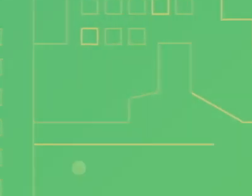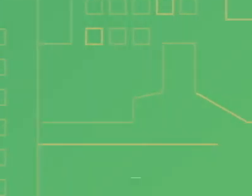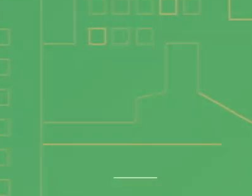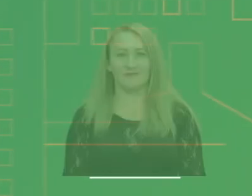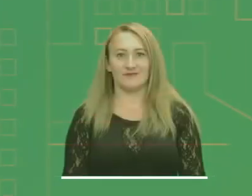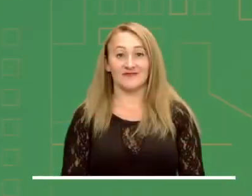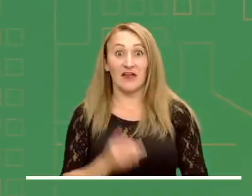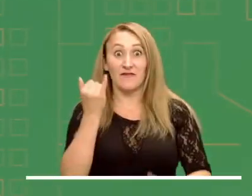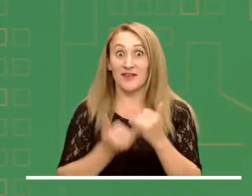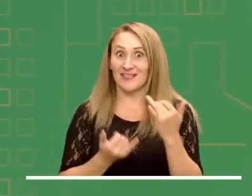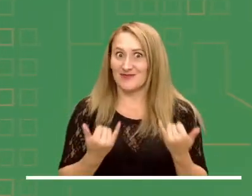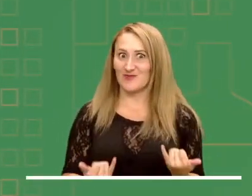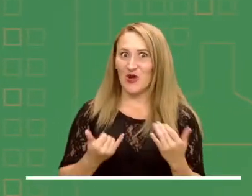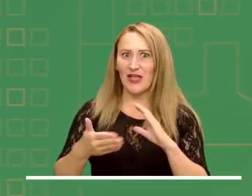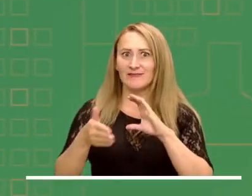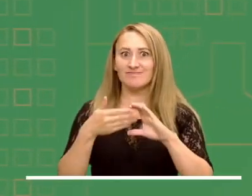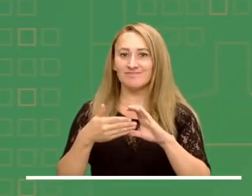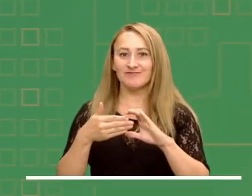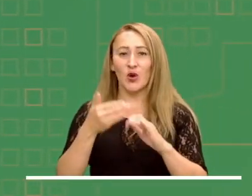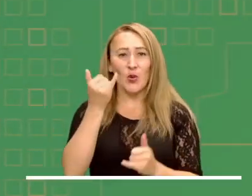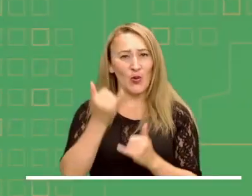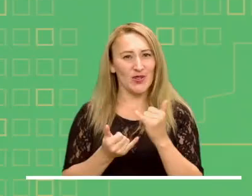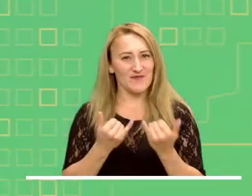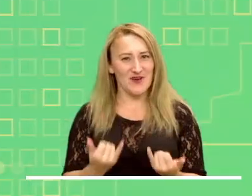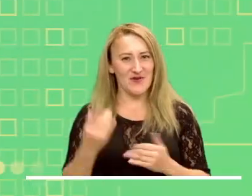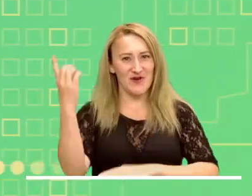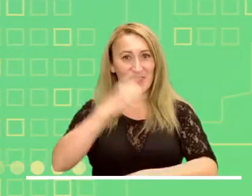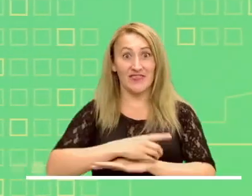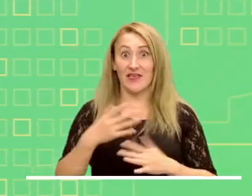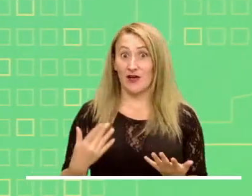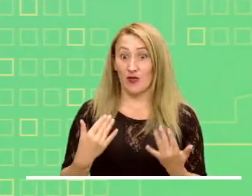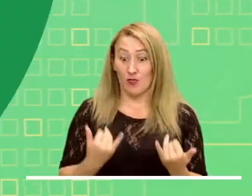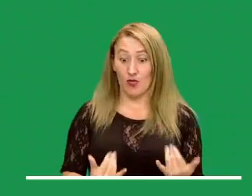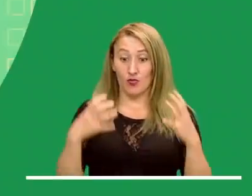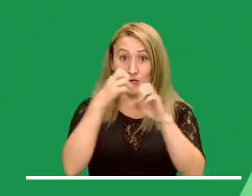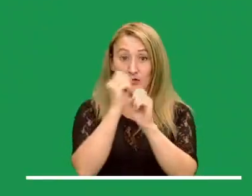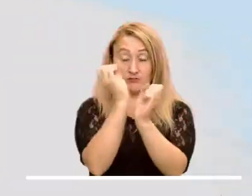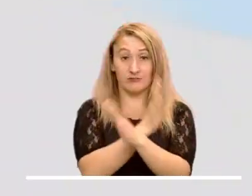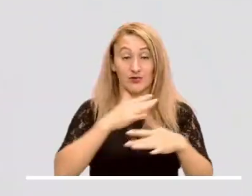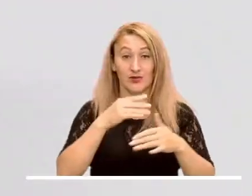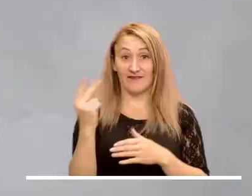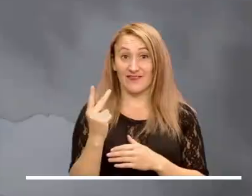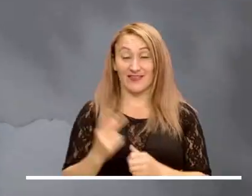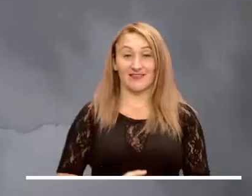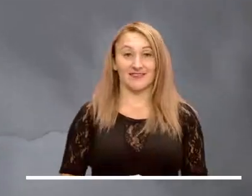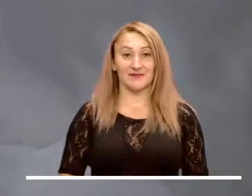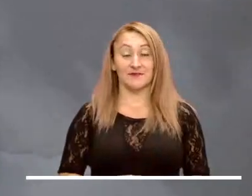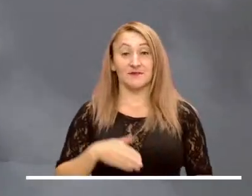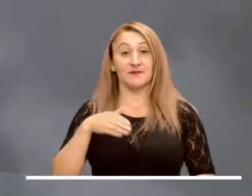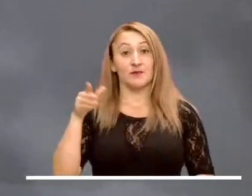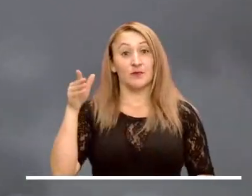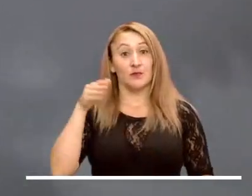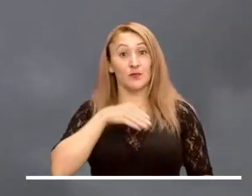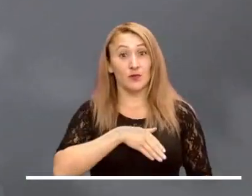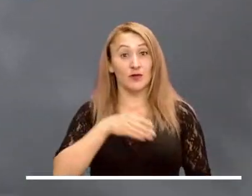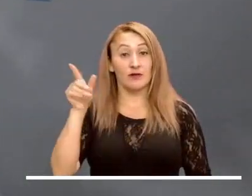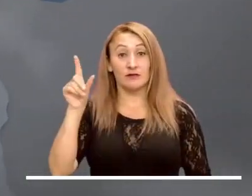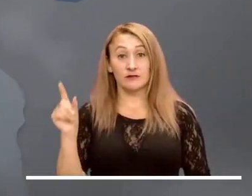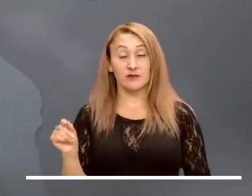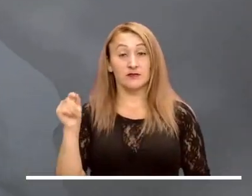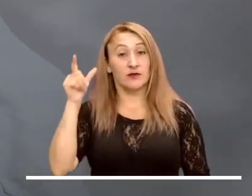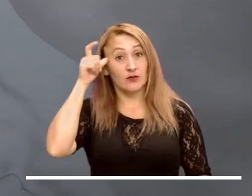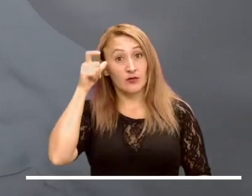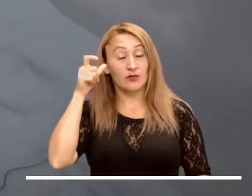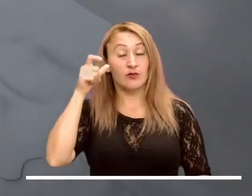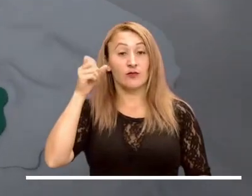Finalizamos con la última entrega del día en la que conoceremos las condiciones meteorológicas de la noche de hoy y la madrugada del viernes. Lluvias sectorizadas